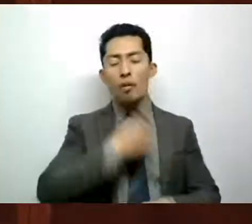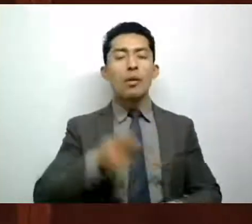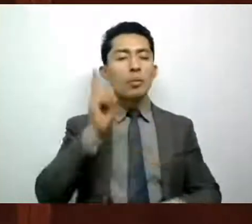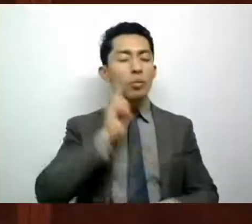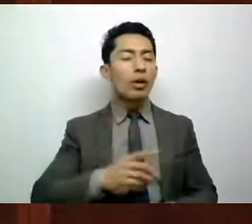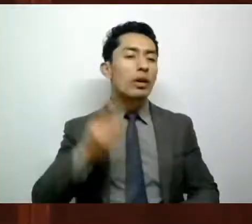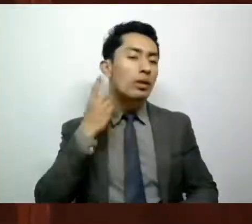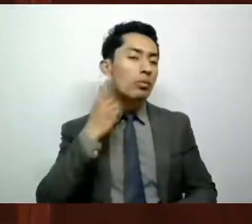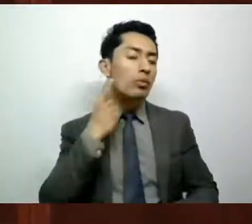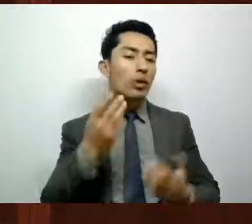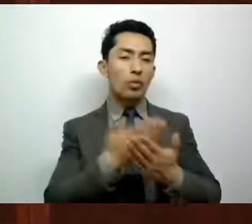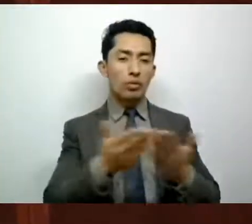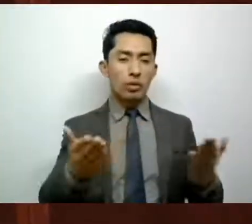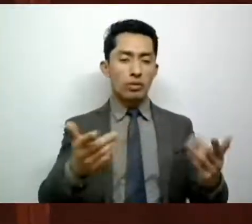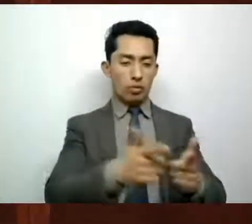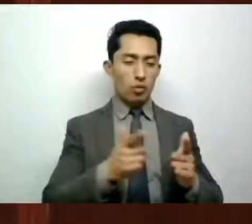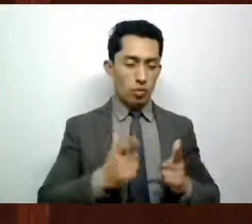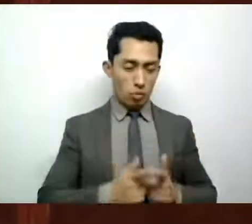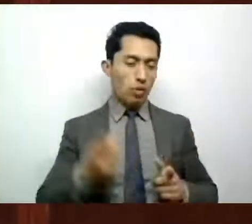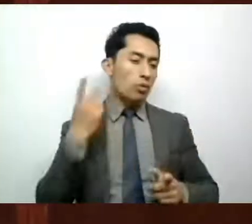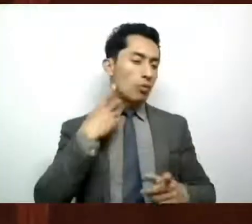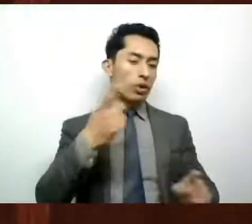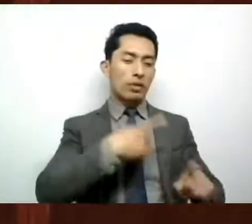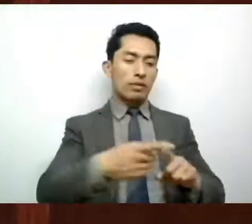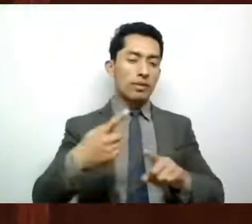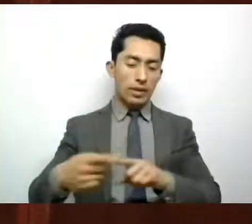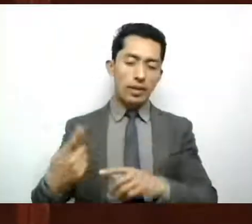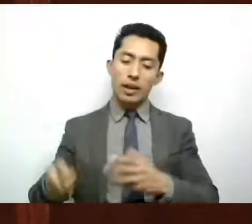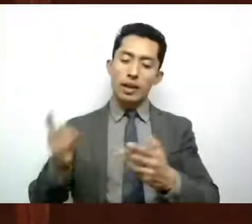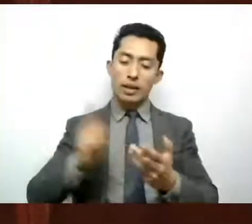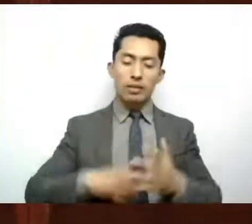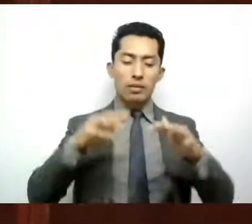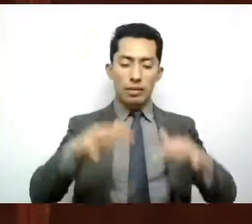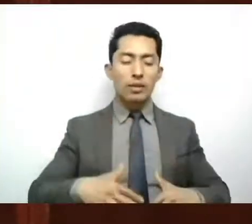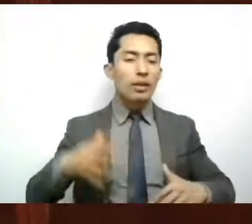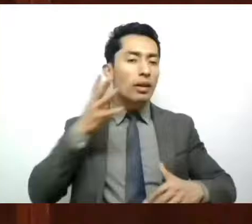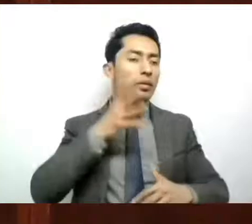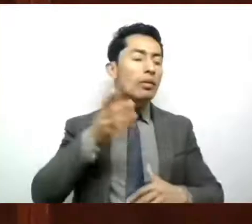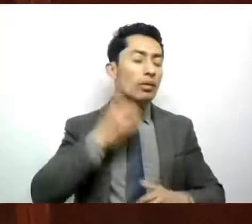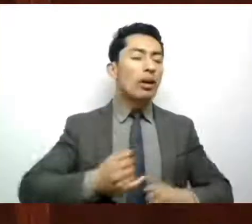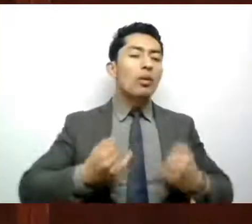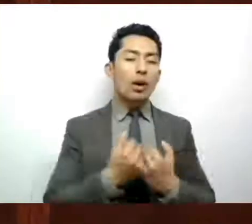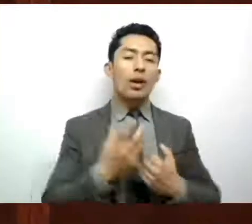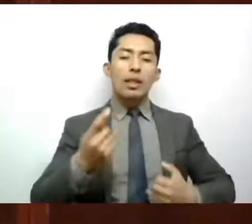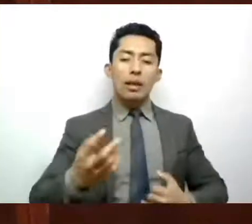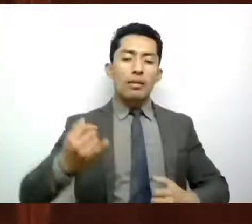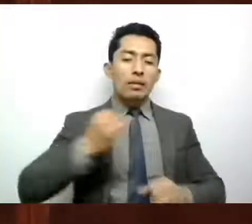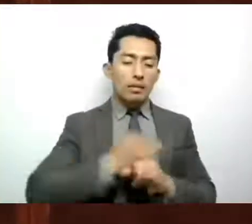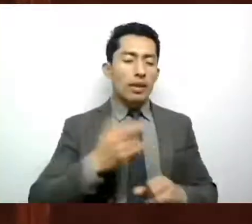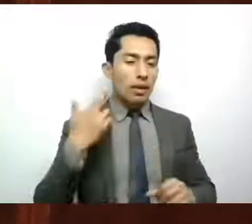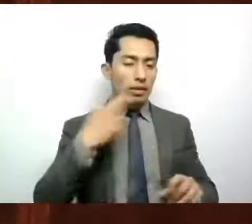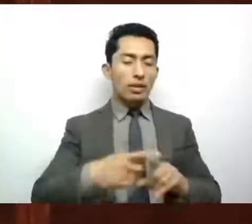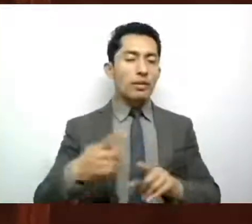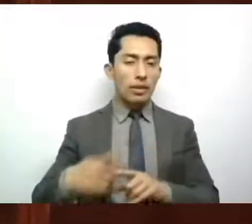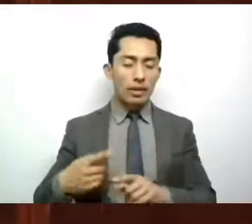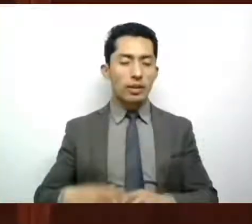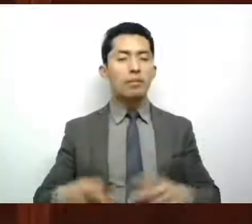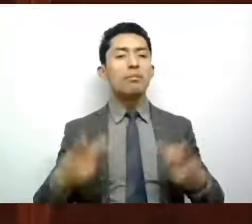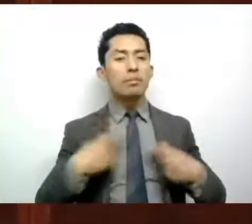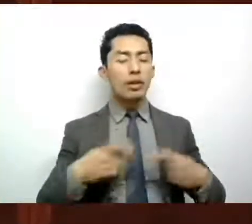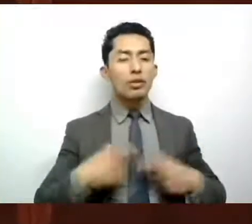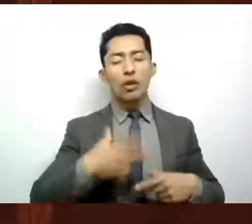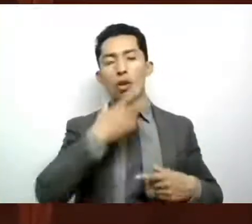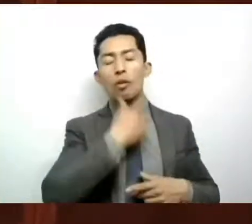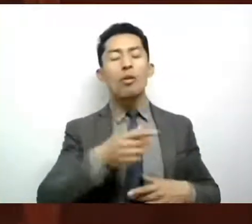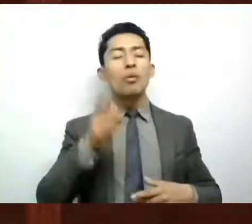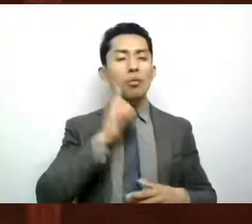compañeras y compañeros diputados de todas las bancadas de la legislatura, medios de comunicación,